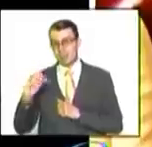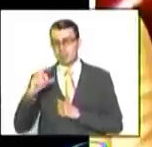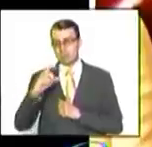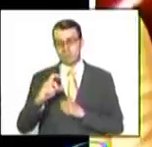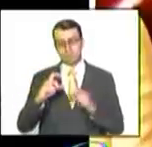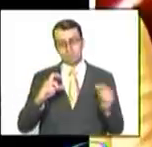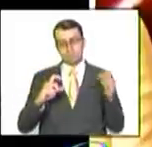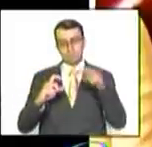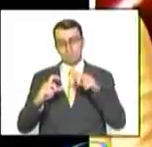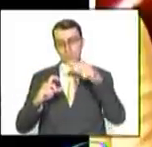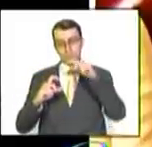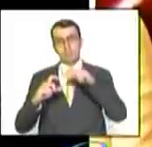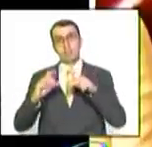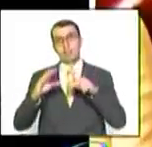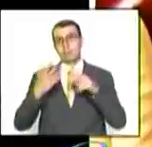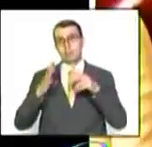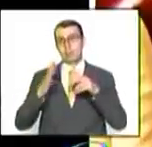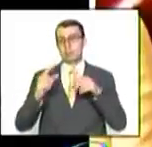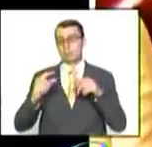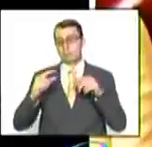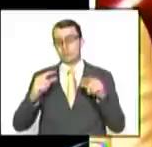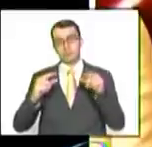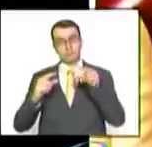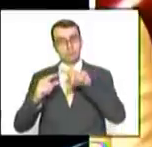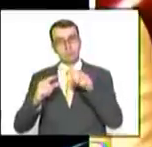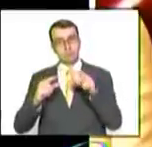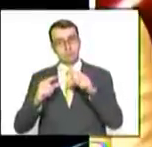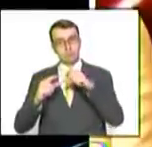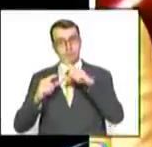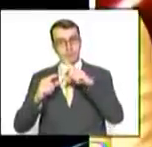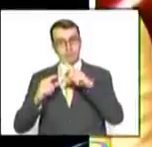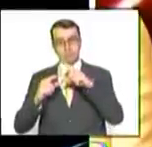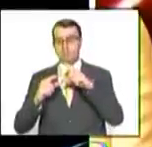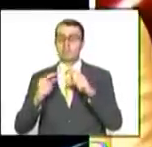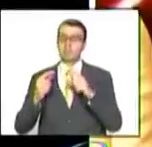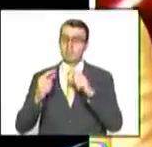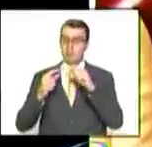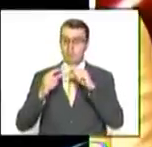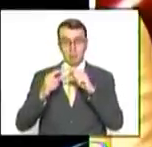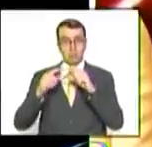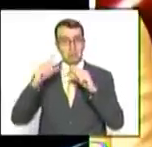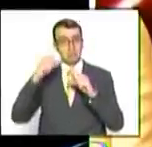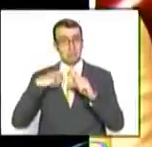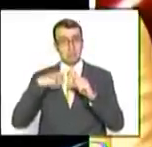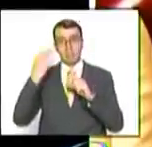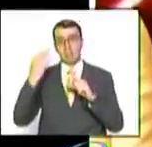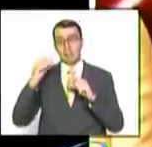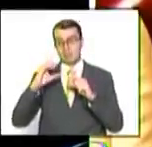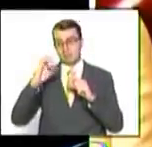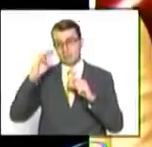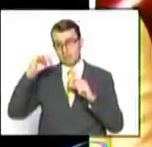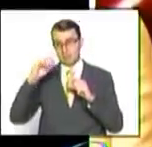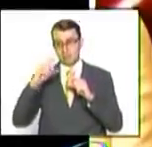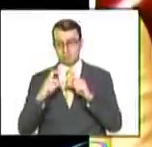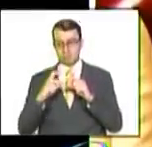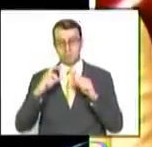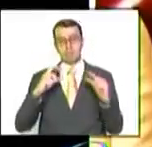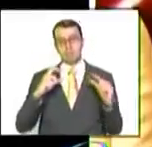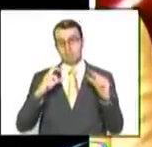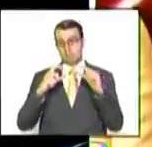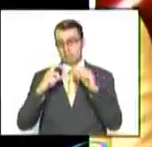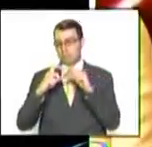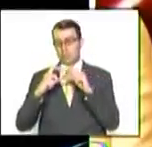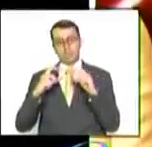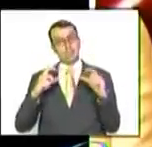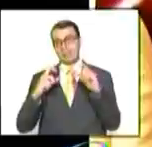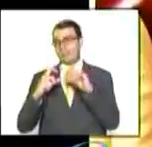ozono. Le igualamos la cantidad. Si tenemos 3 centímetros de plasma, igualamos 3 centímetros de